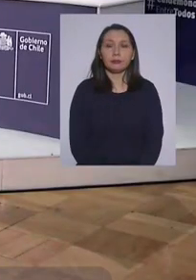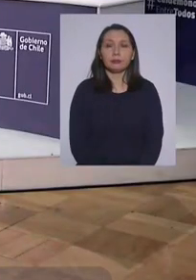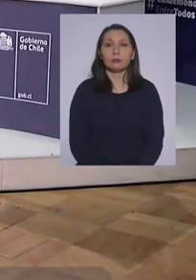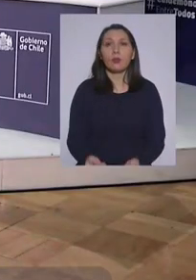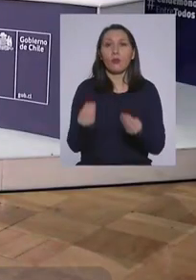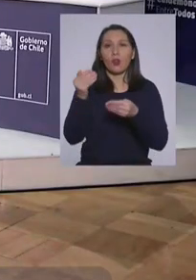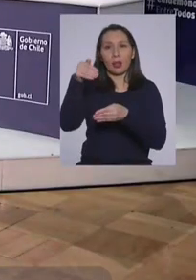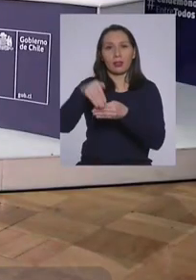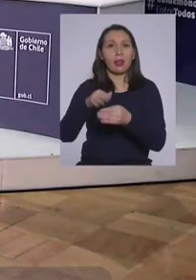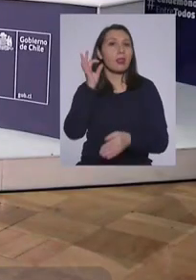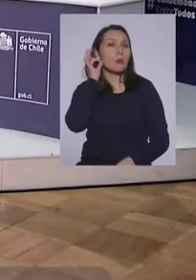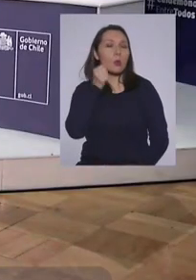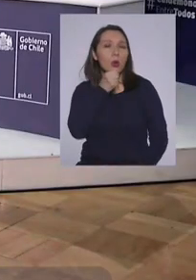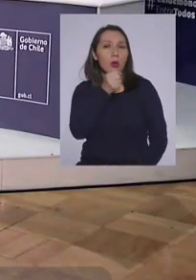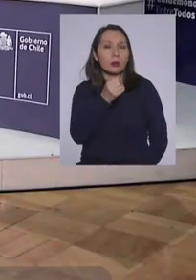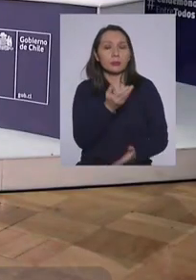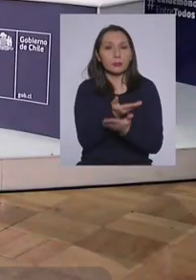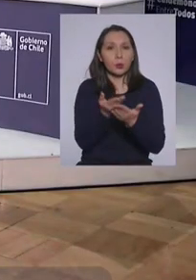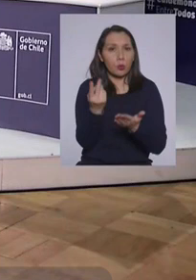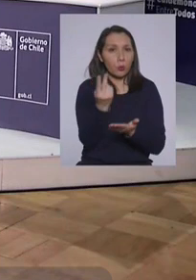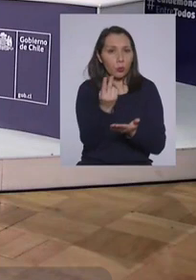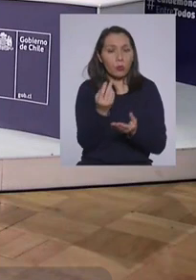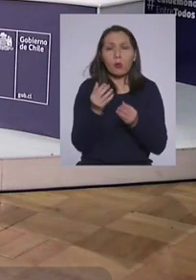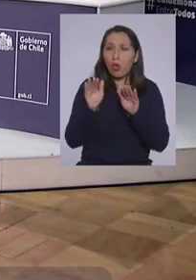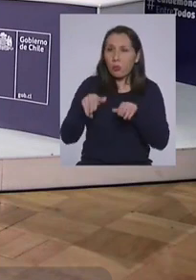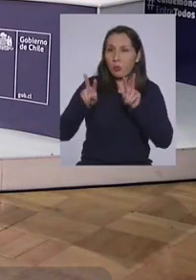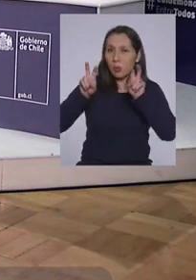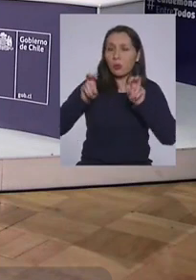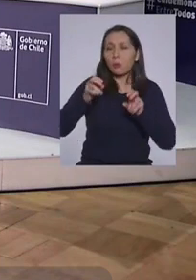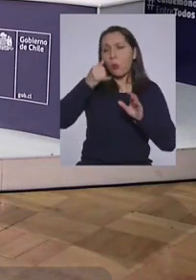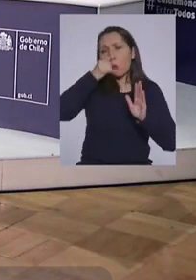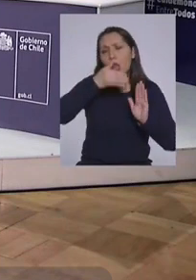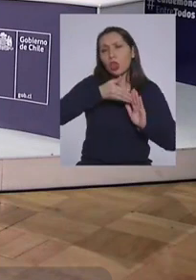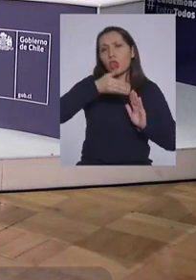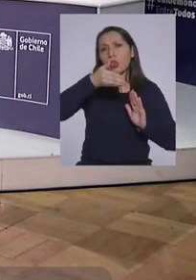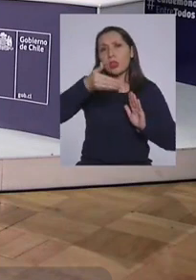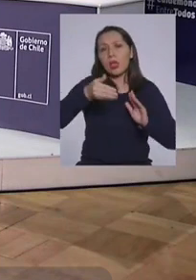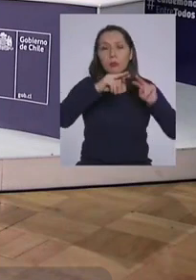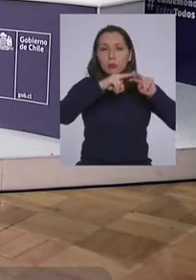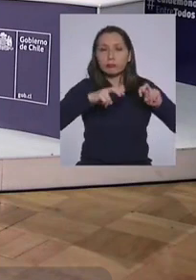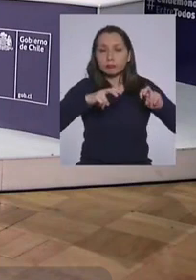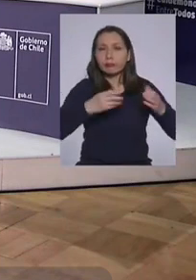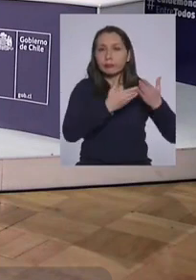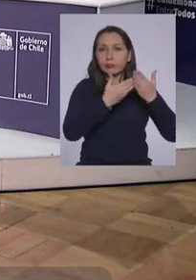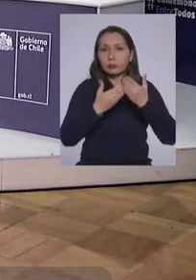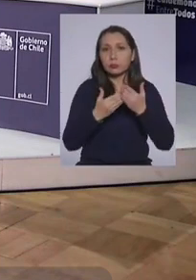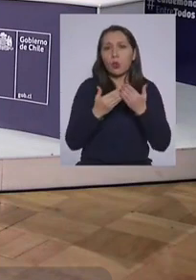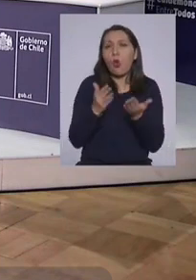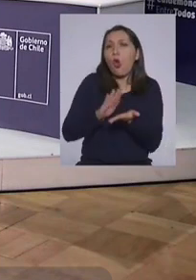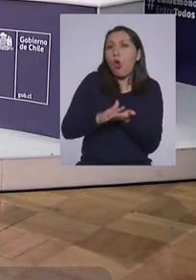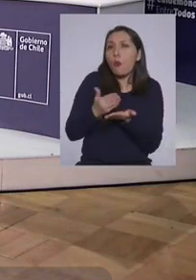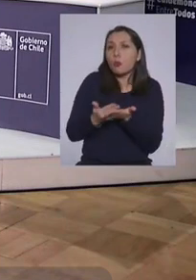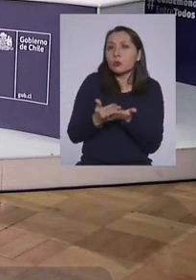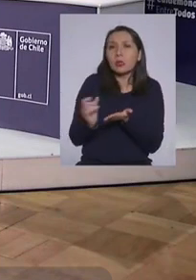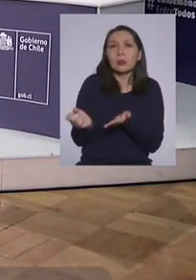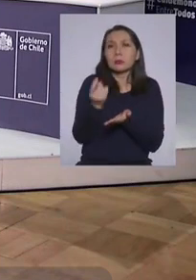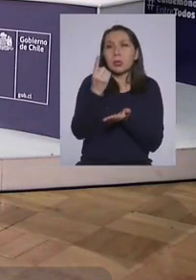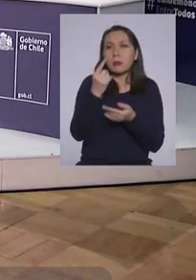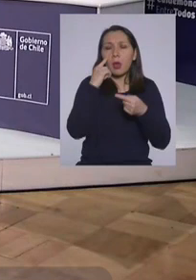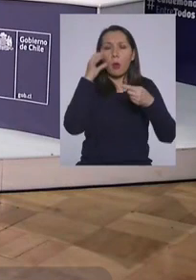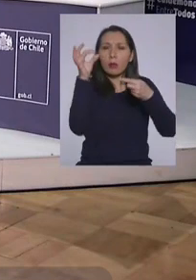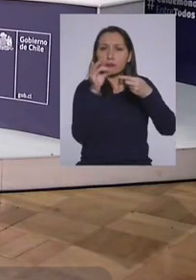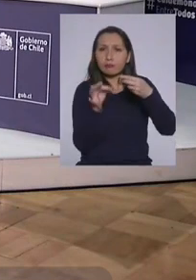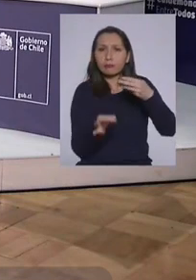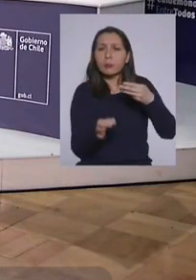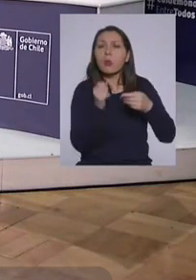Muy buenas tardes, subsecretario. Respecto a esto mismo, ¿cada cuánto tiempo se analizará cómo se comportarán los principales